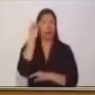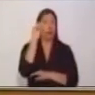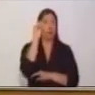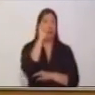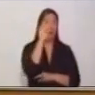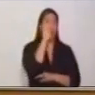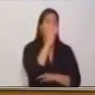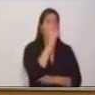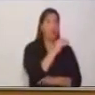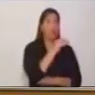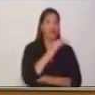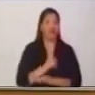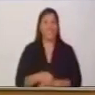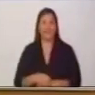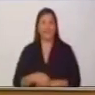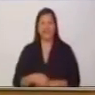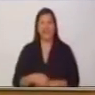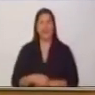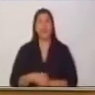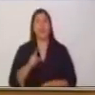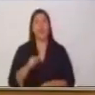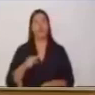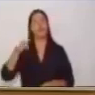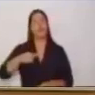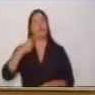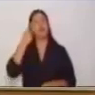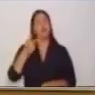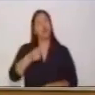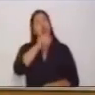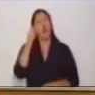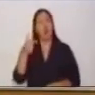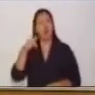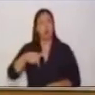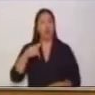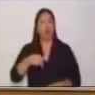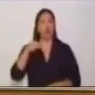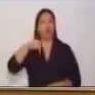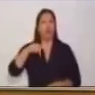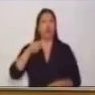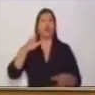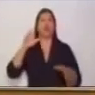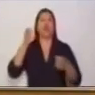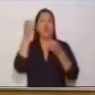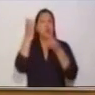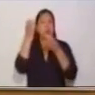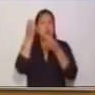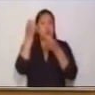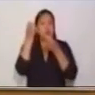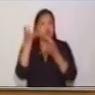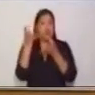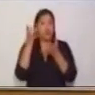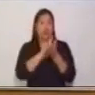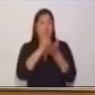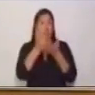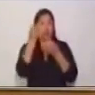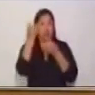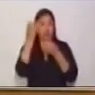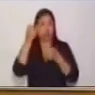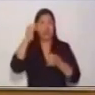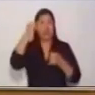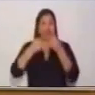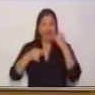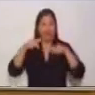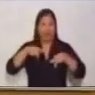un texto de este escritor guatemalteco, pero ahora nos enfocaremos en el texto informativo. Al final de esta sesión ya